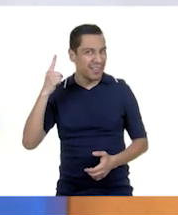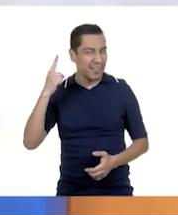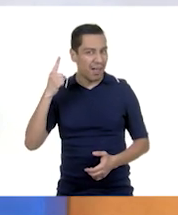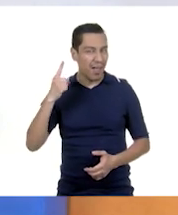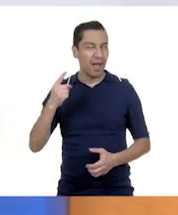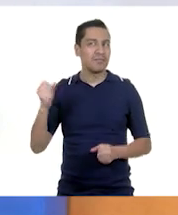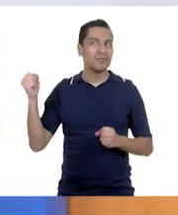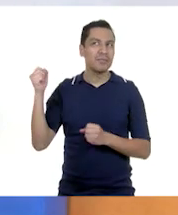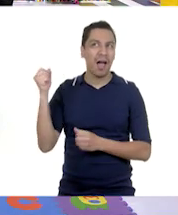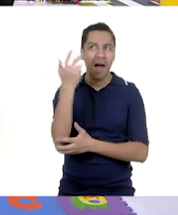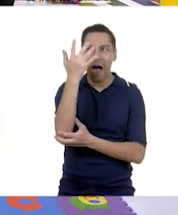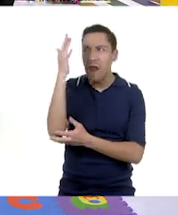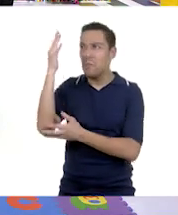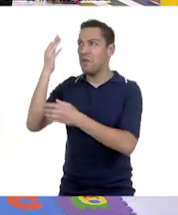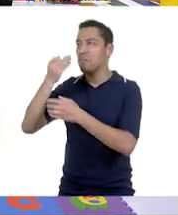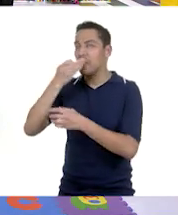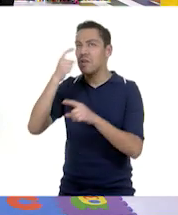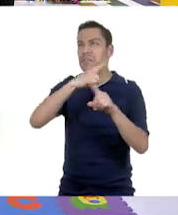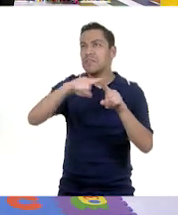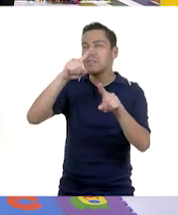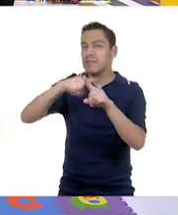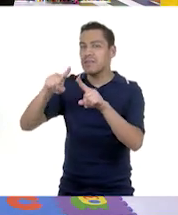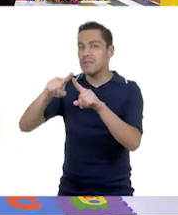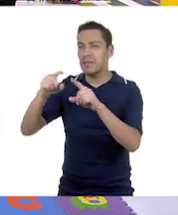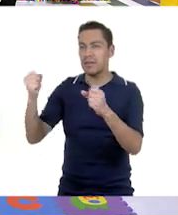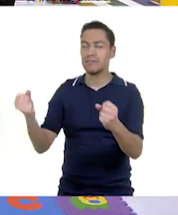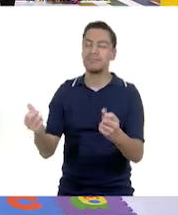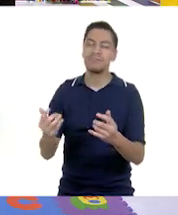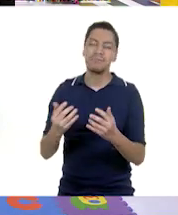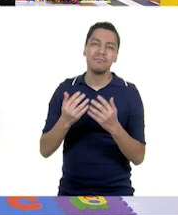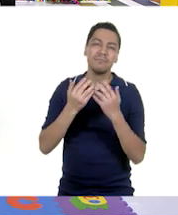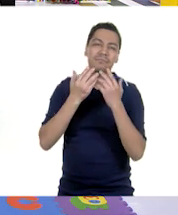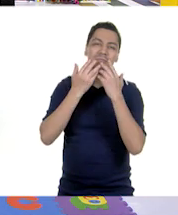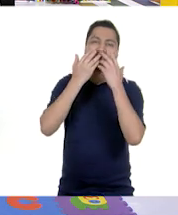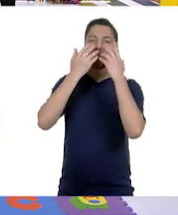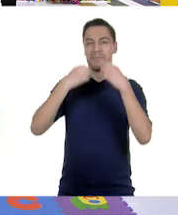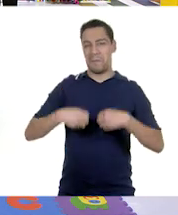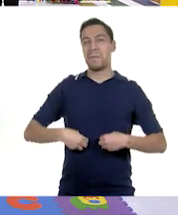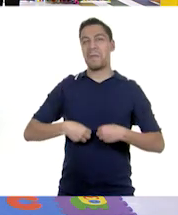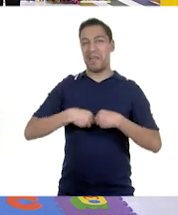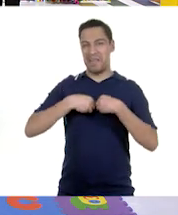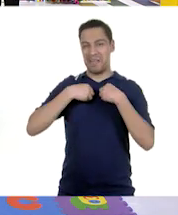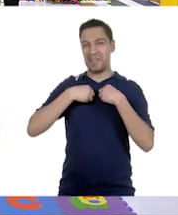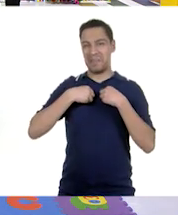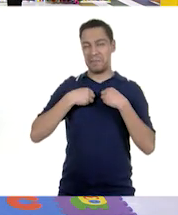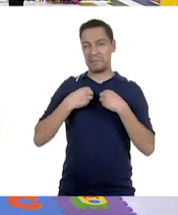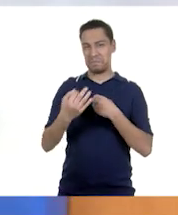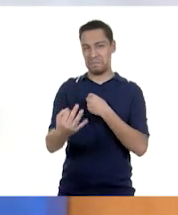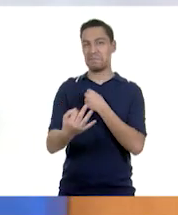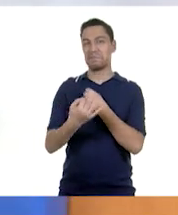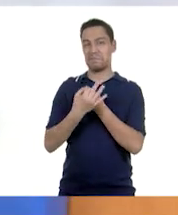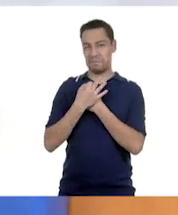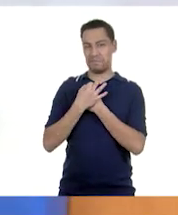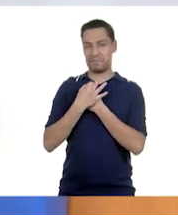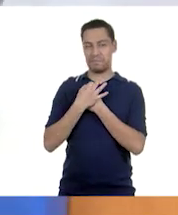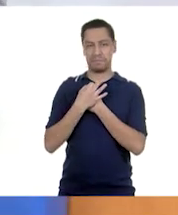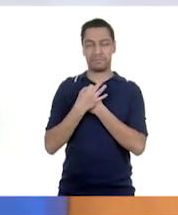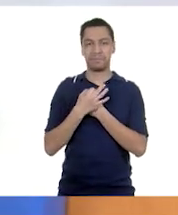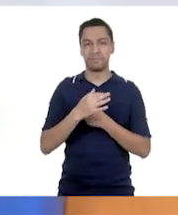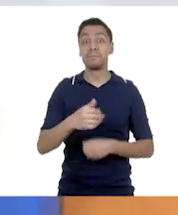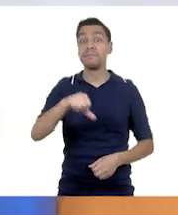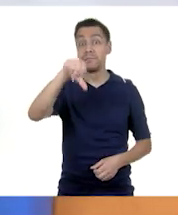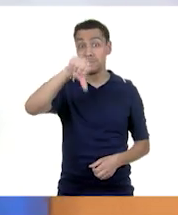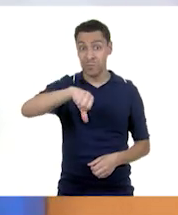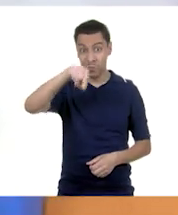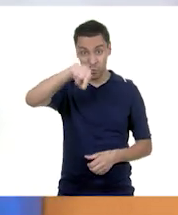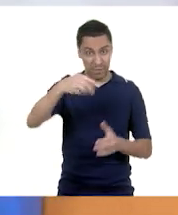vida. Hey, muy bien, muy bien. ¿Qué te parece este día lo que vamos a revisar en